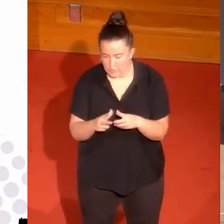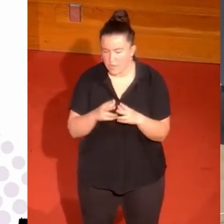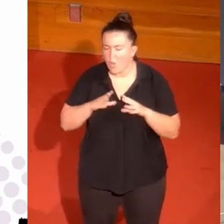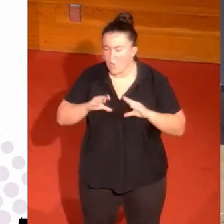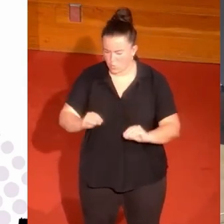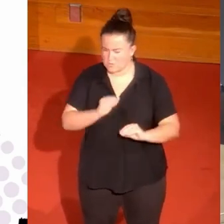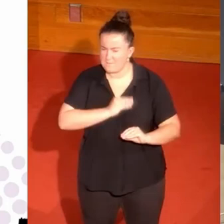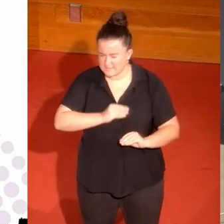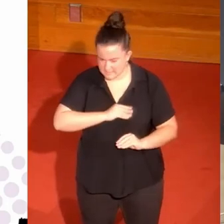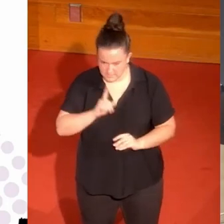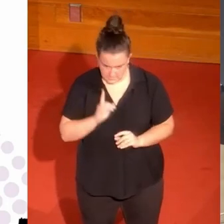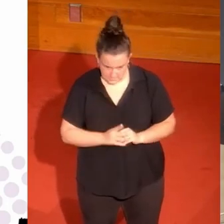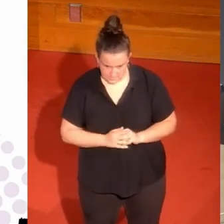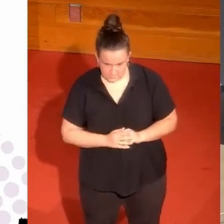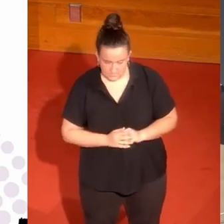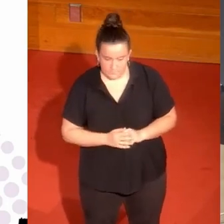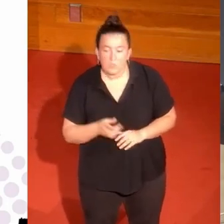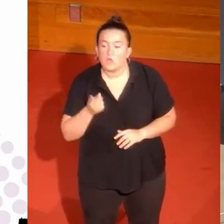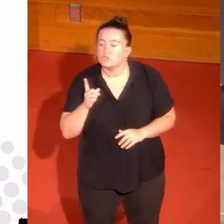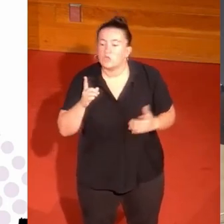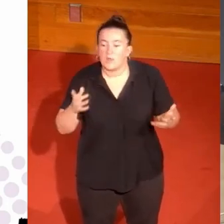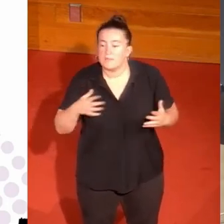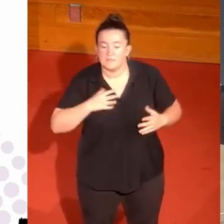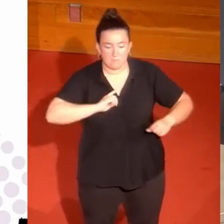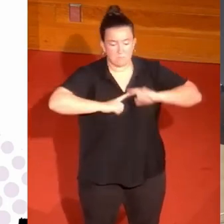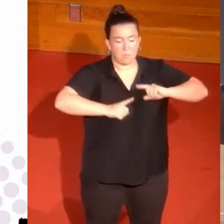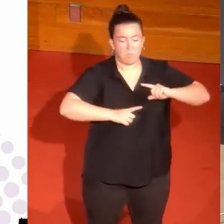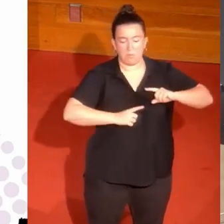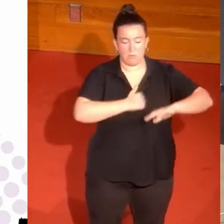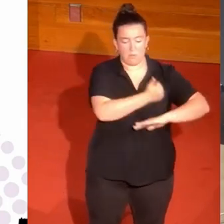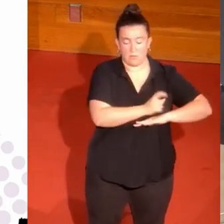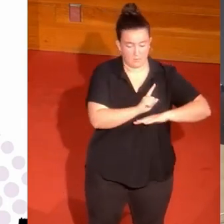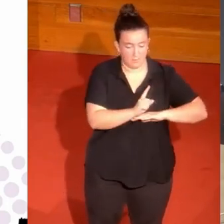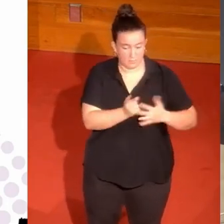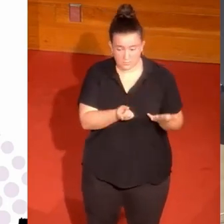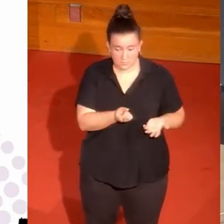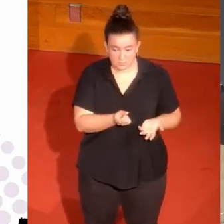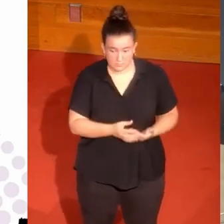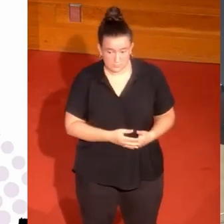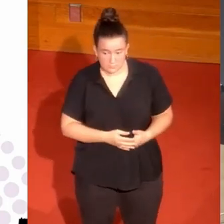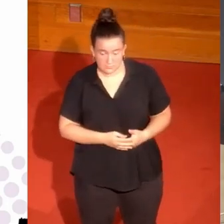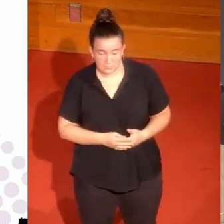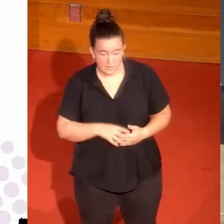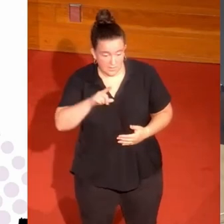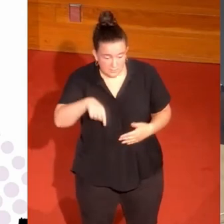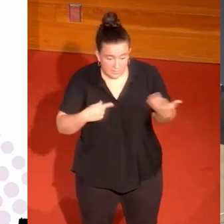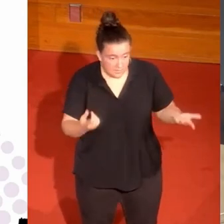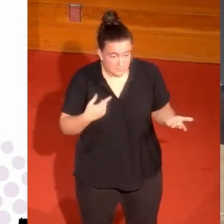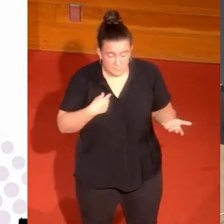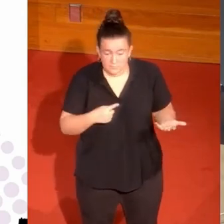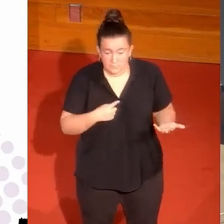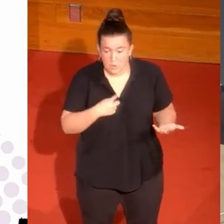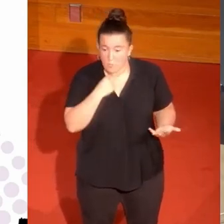utilizada no solo por por los regímenes sino también por los por por por las por los disidentes por